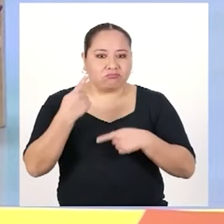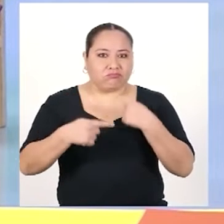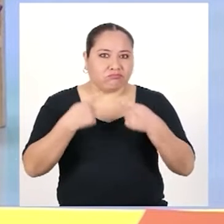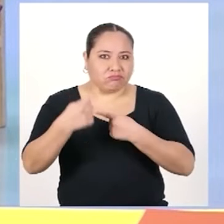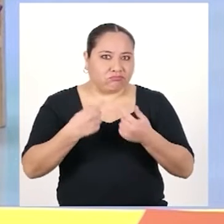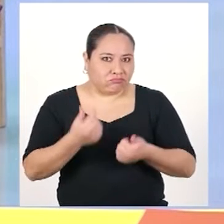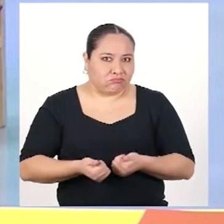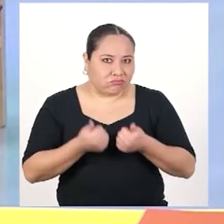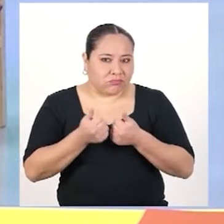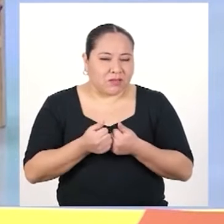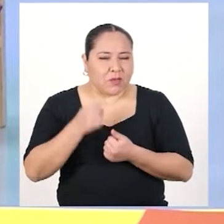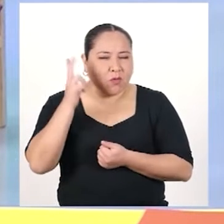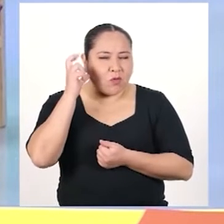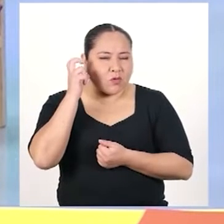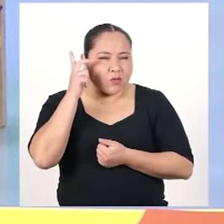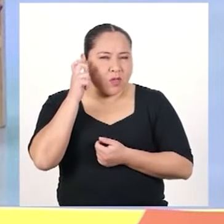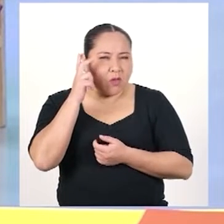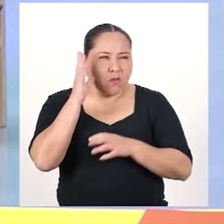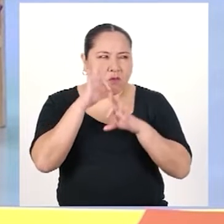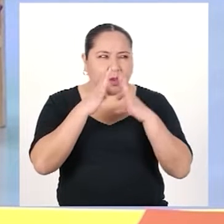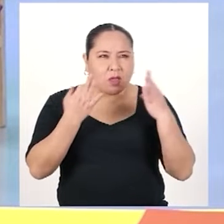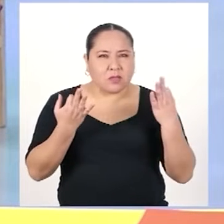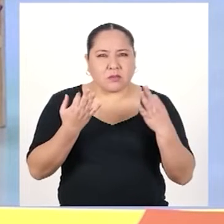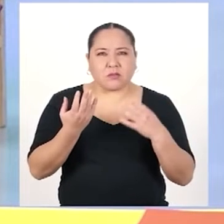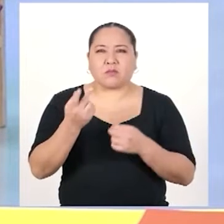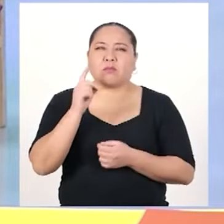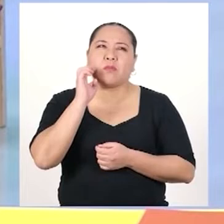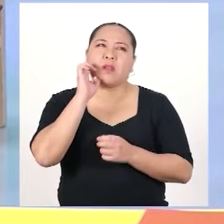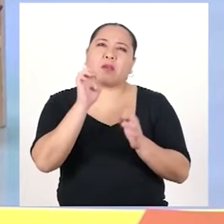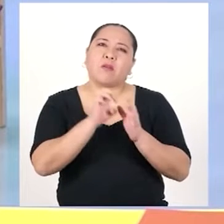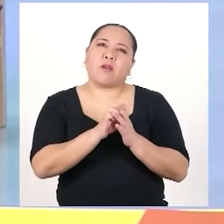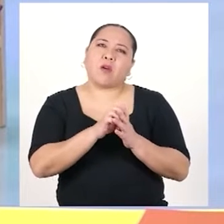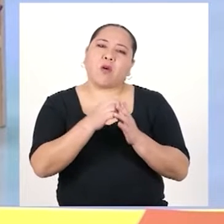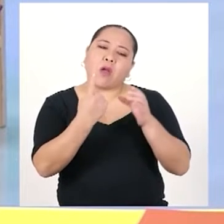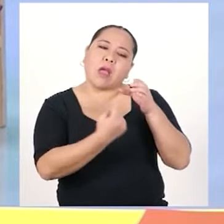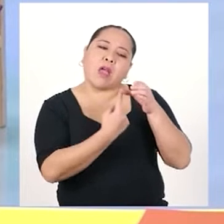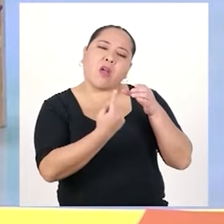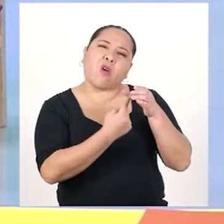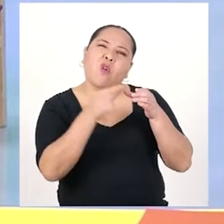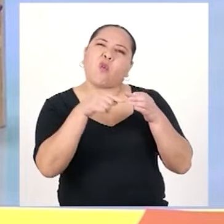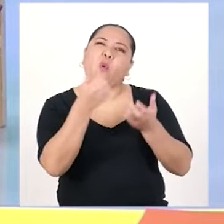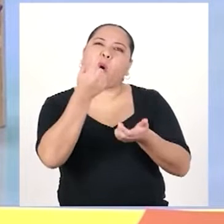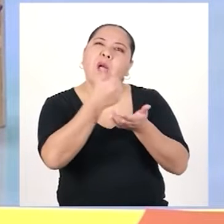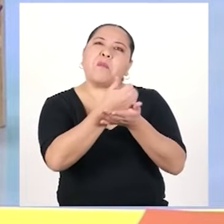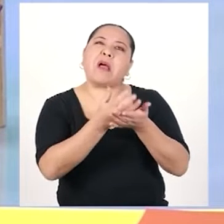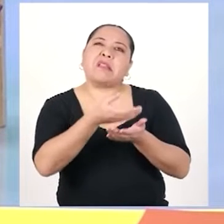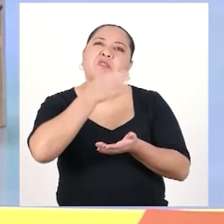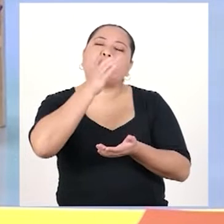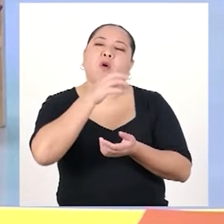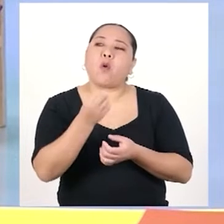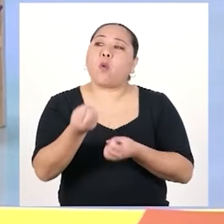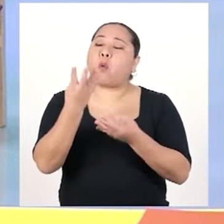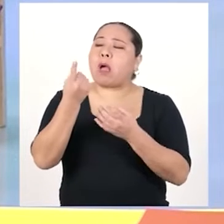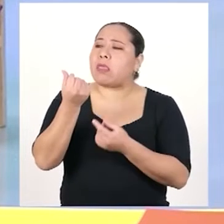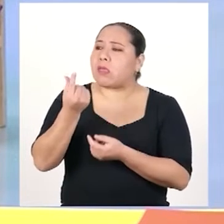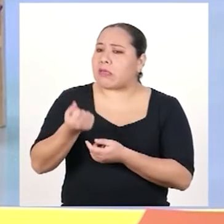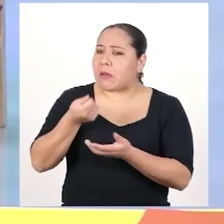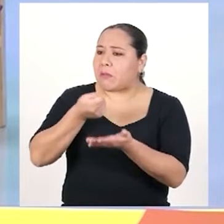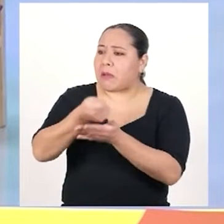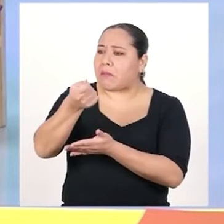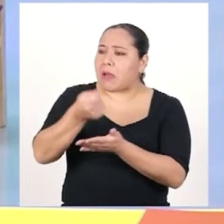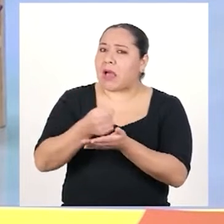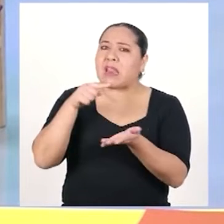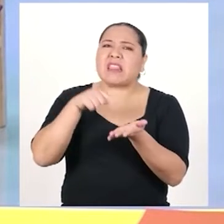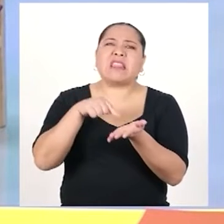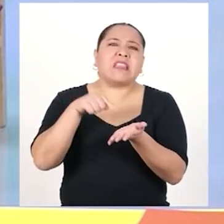vidas cotidianas hemos escuchado frases como ¿qué parte del jugo te bebiste? ¿Cuánto dinero usaste